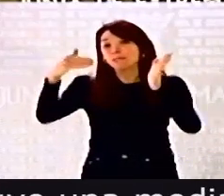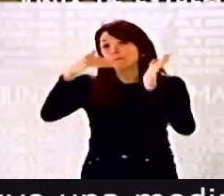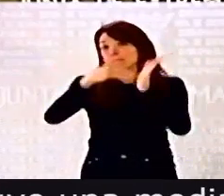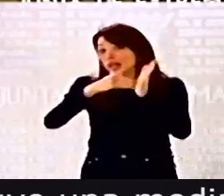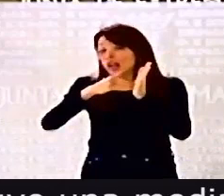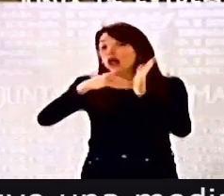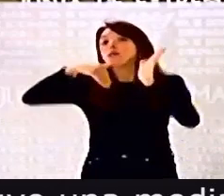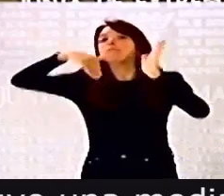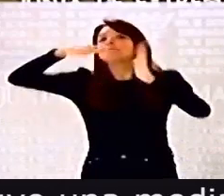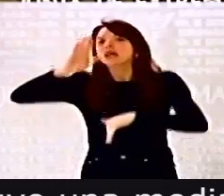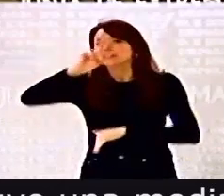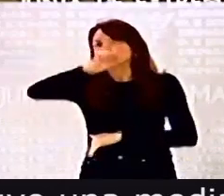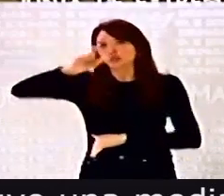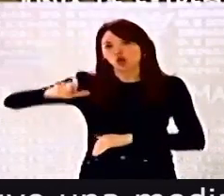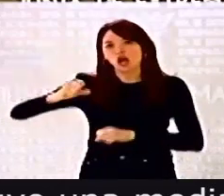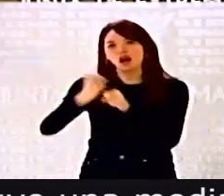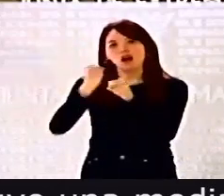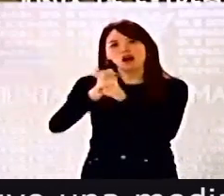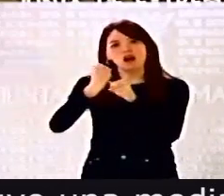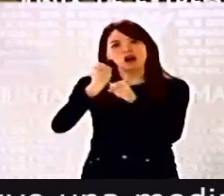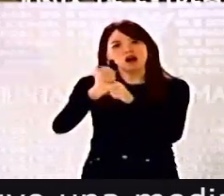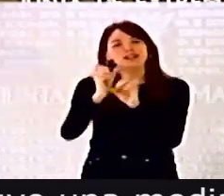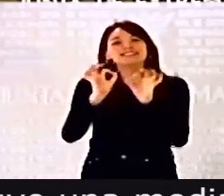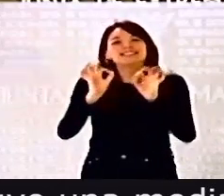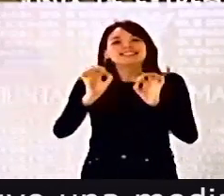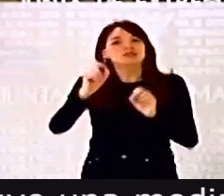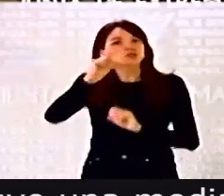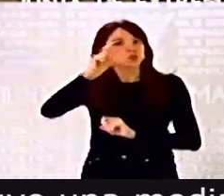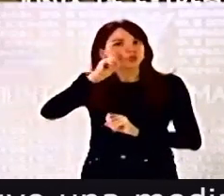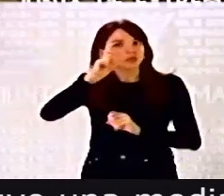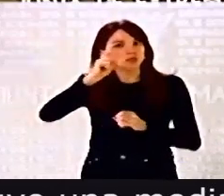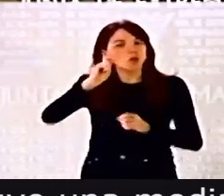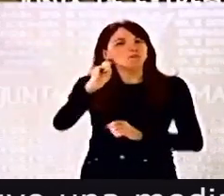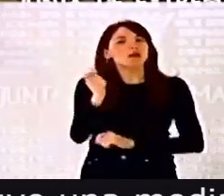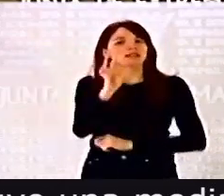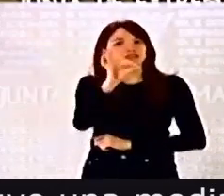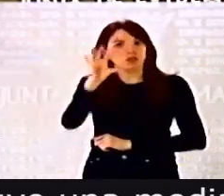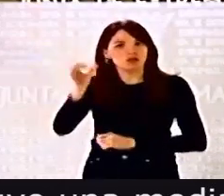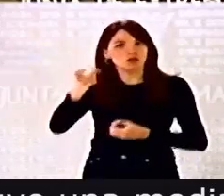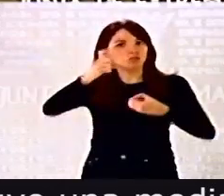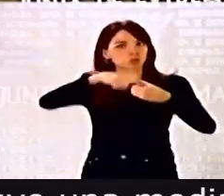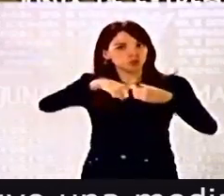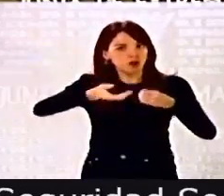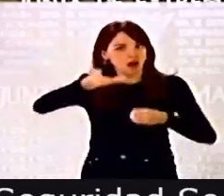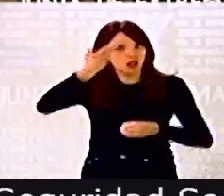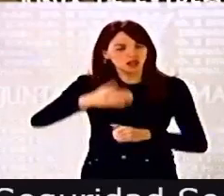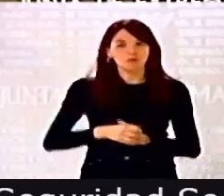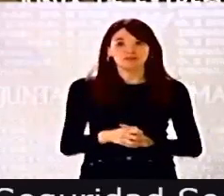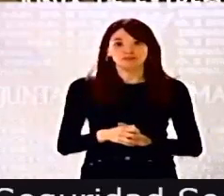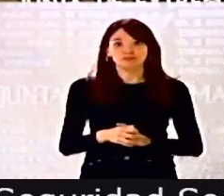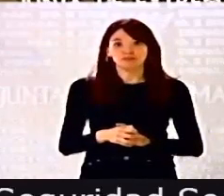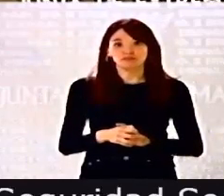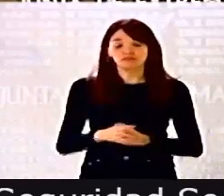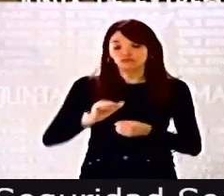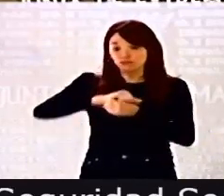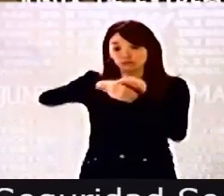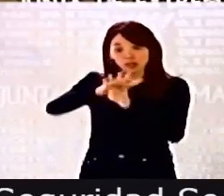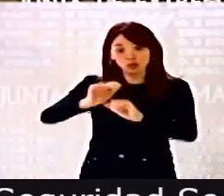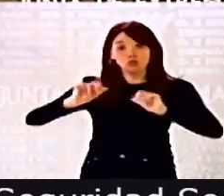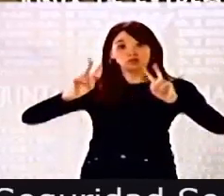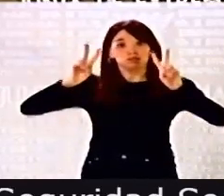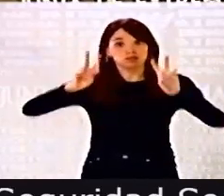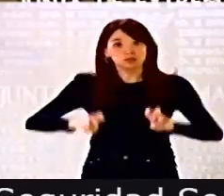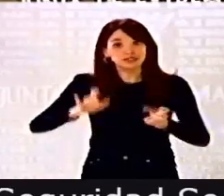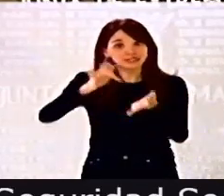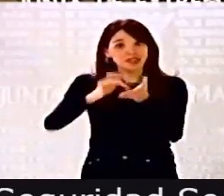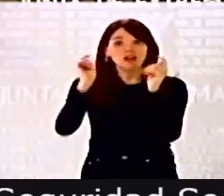26.441 trabajadores afiliados a la Seguridad Social. Al inicio del estado de alarma, la Junta de Extremadura estuvo